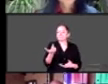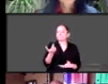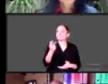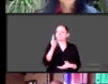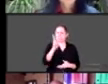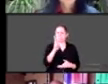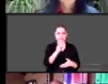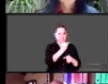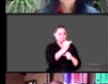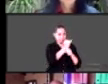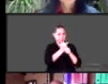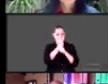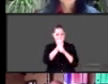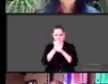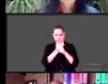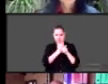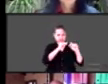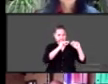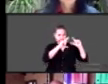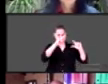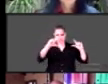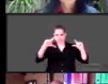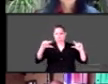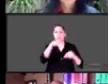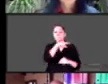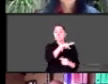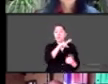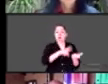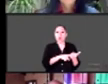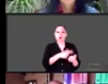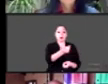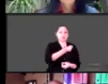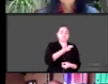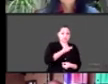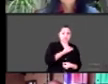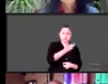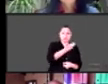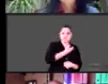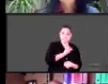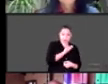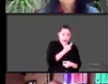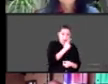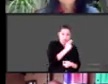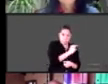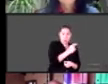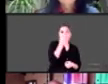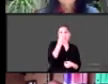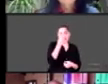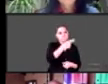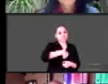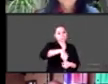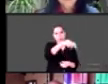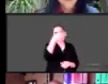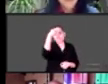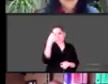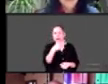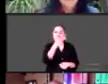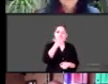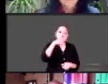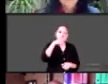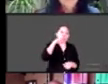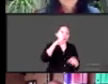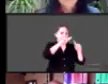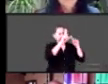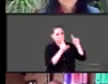decir, en el decil de menores ingresos donde se ubican las mexicanas y mexicanos más pobres del país, pues